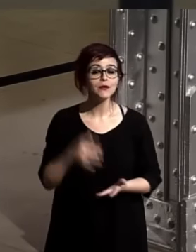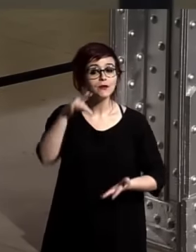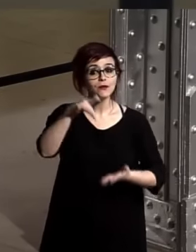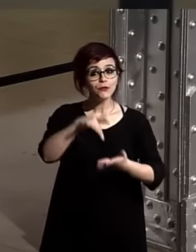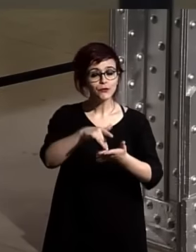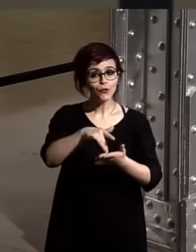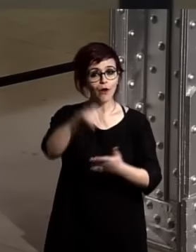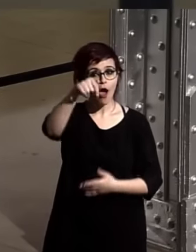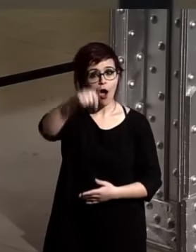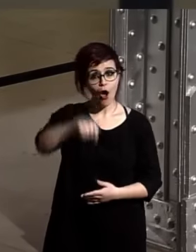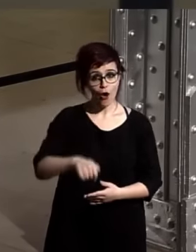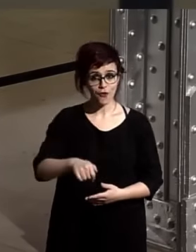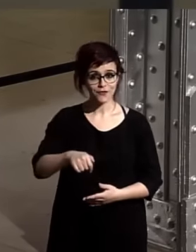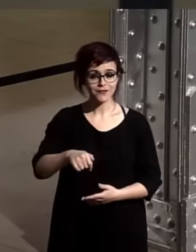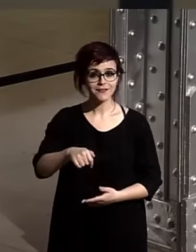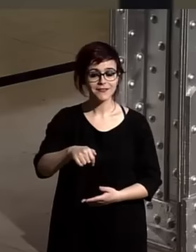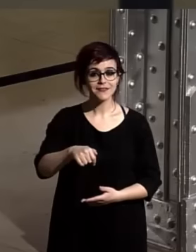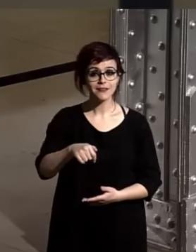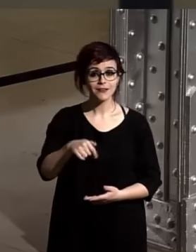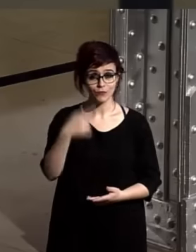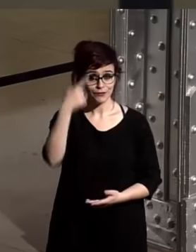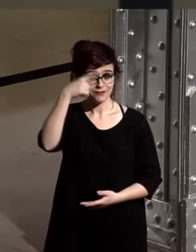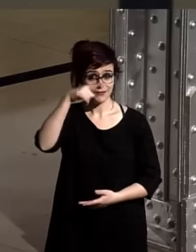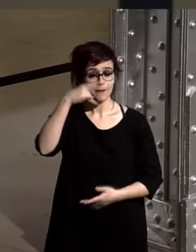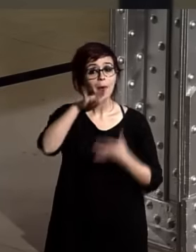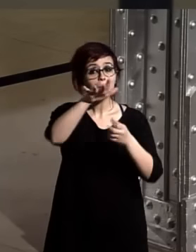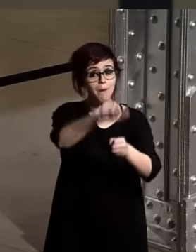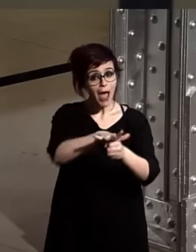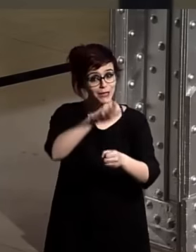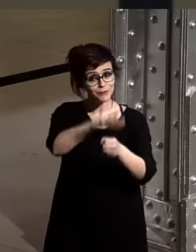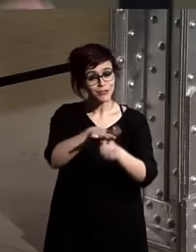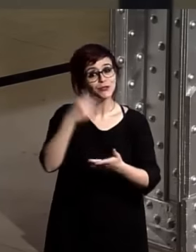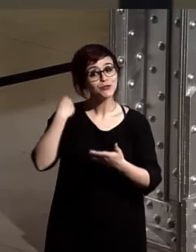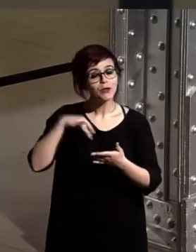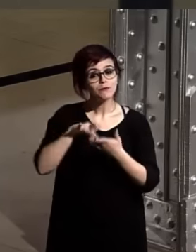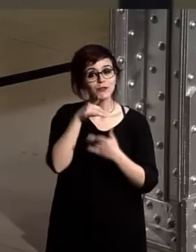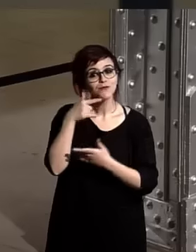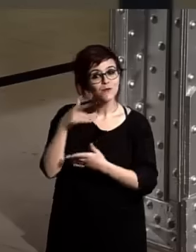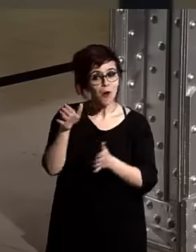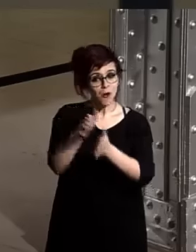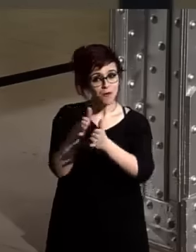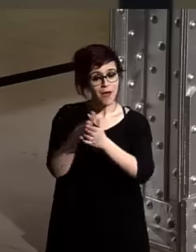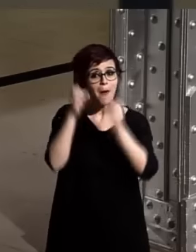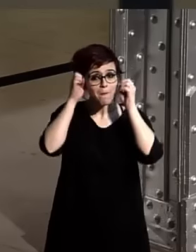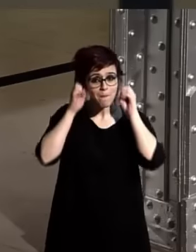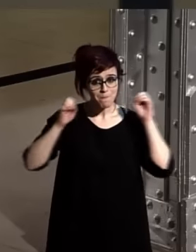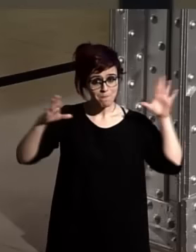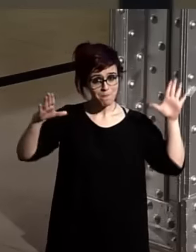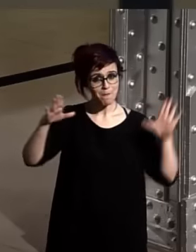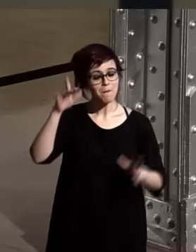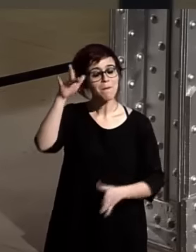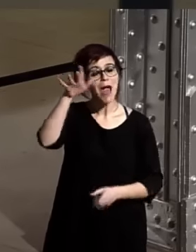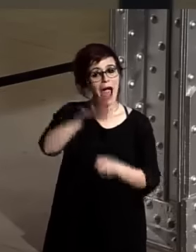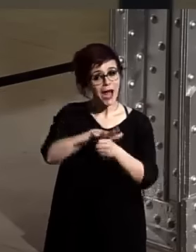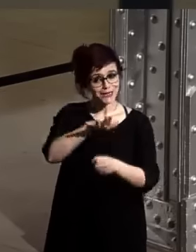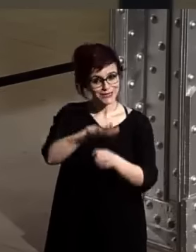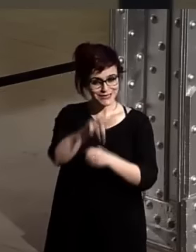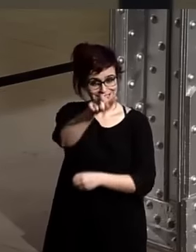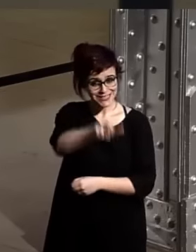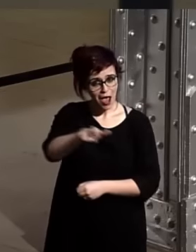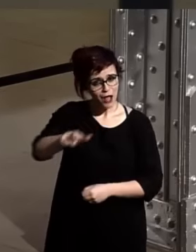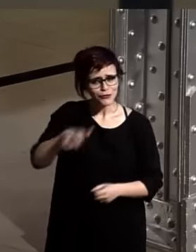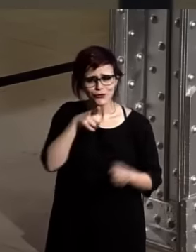Y hoy contamos por supuesto Como cada martes con nuestros martianos nuestros fieles martianos que